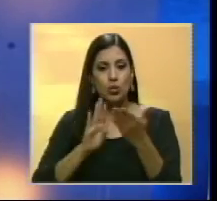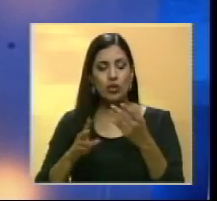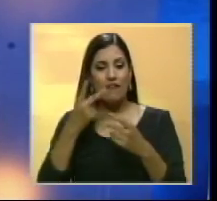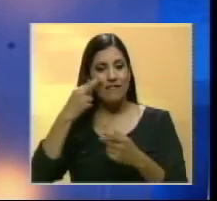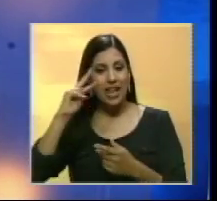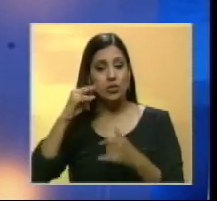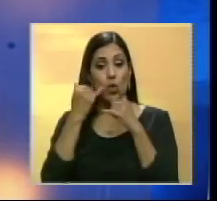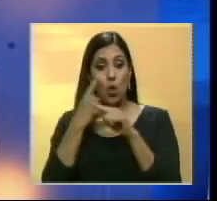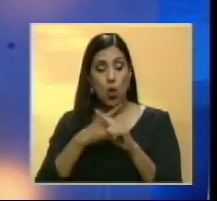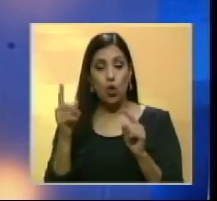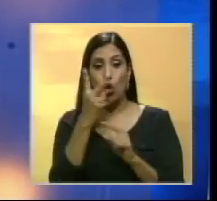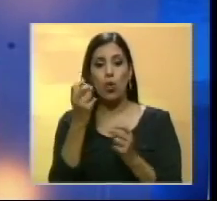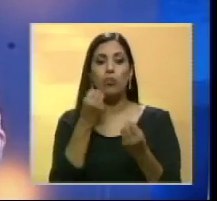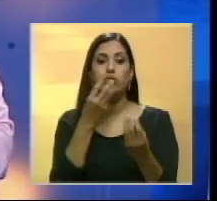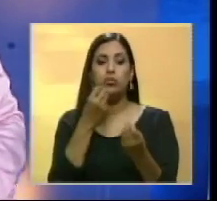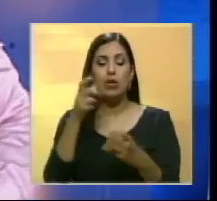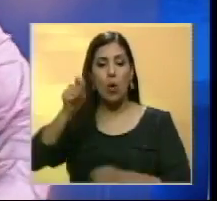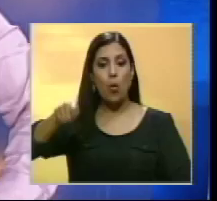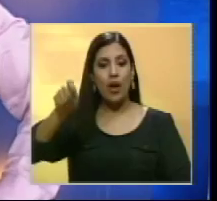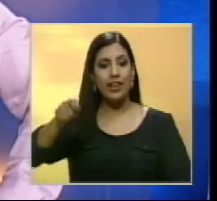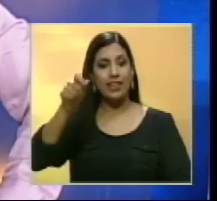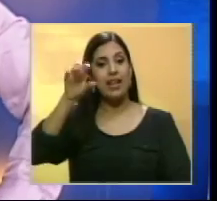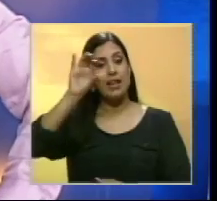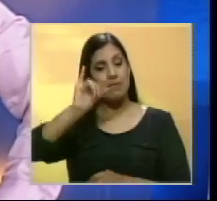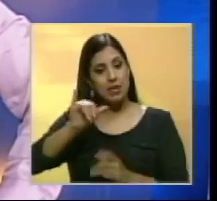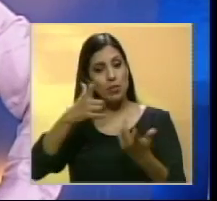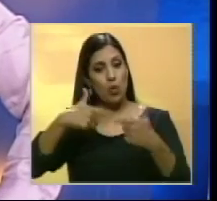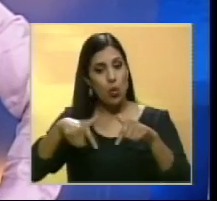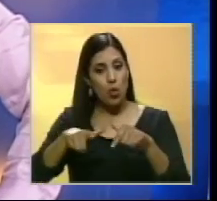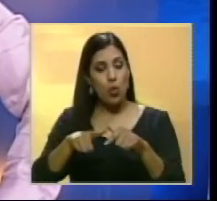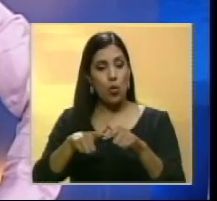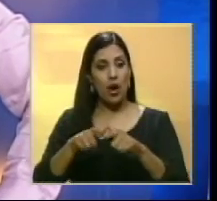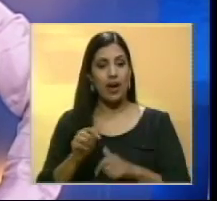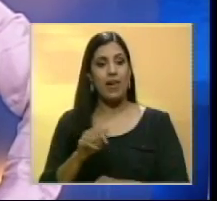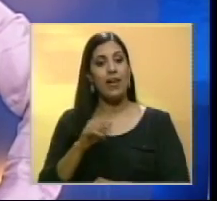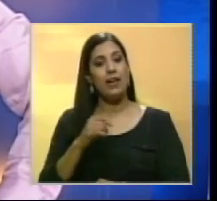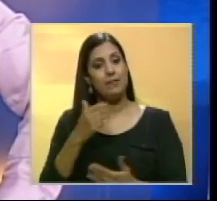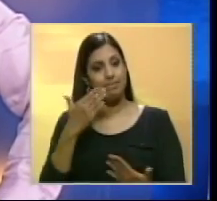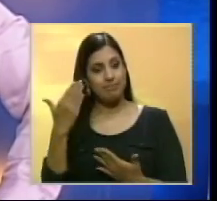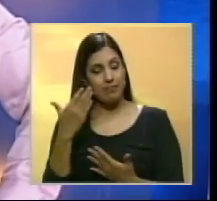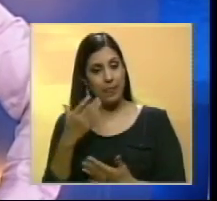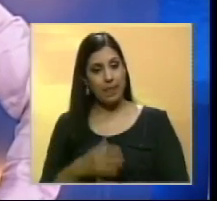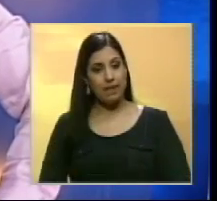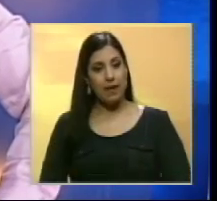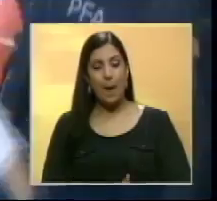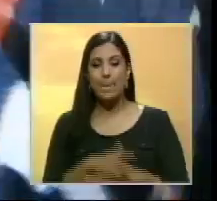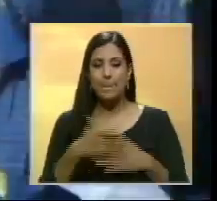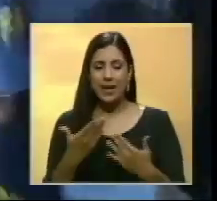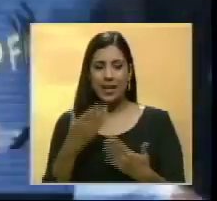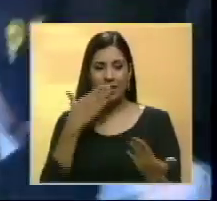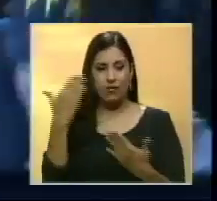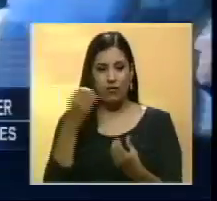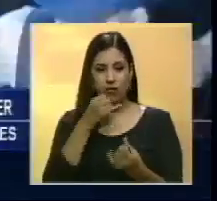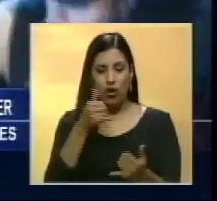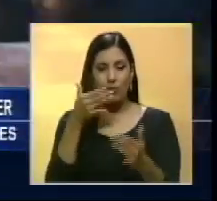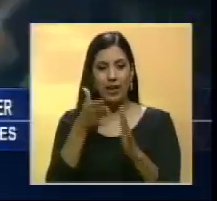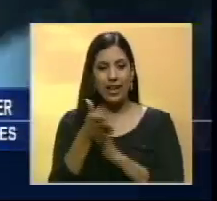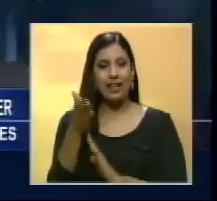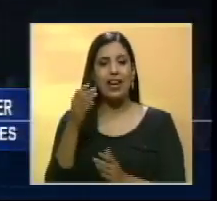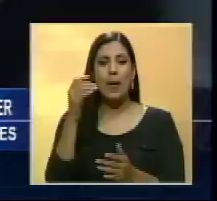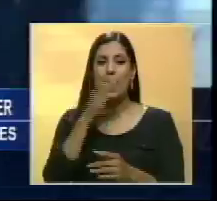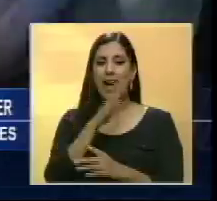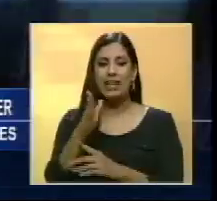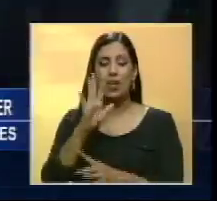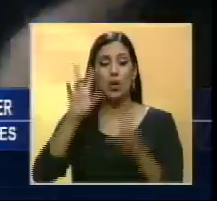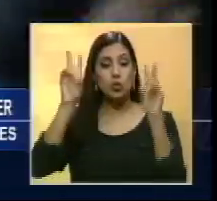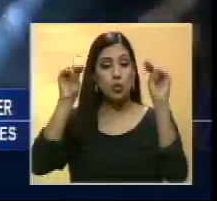se encuentran declarando ante los tribunales federales de la localidad bonaerense de Comodoro Pi. Báez y Pérez fueron imputados